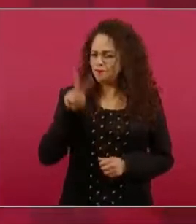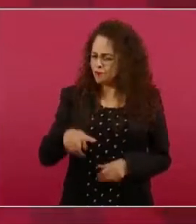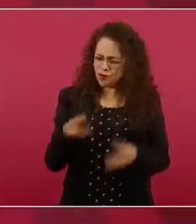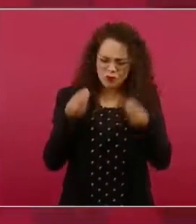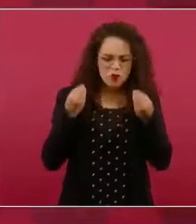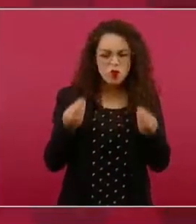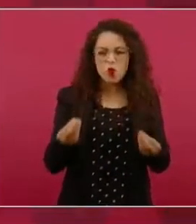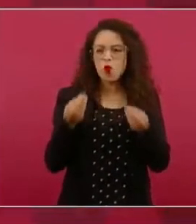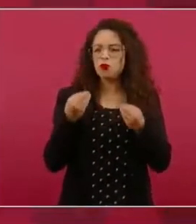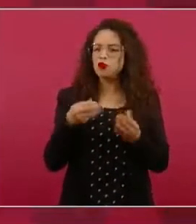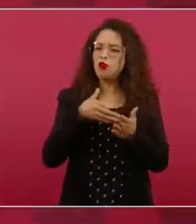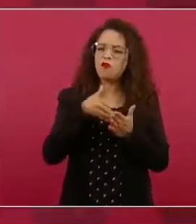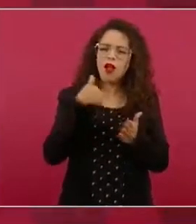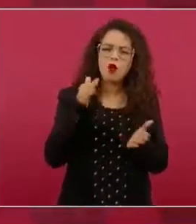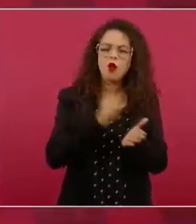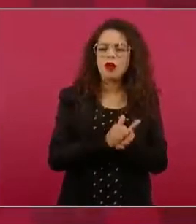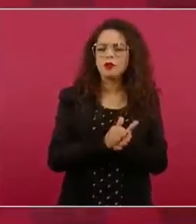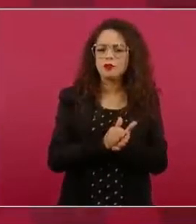muchísimos valores.